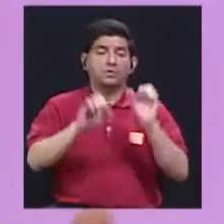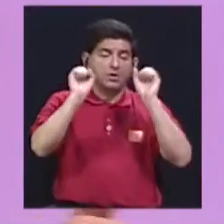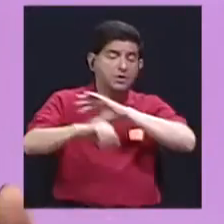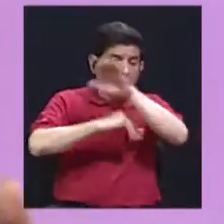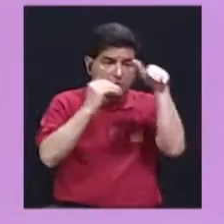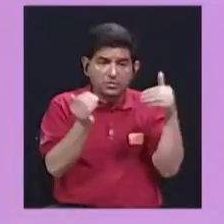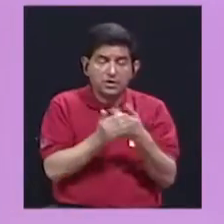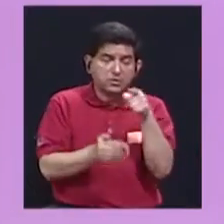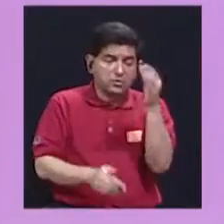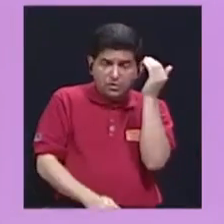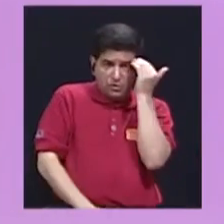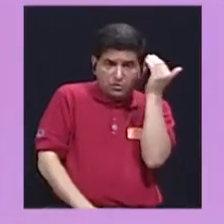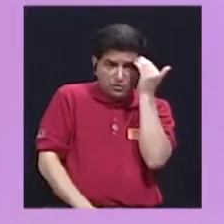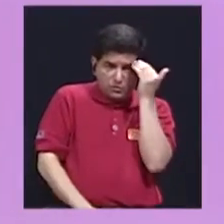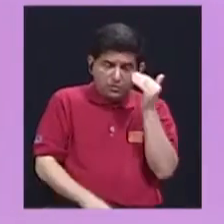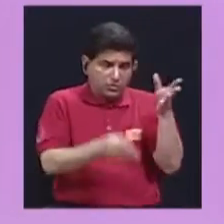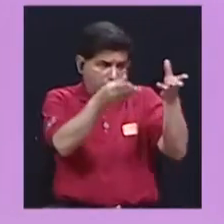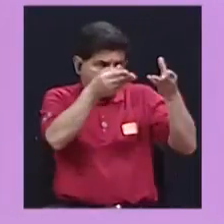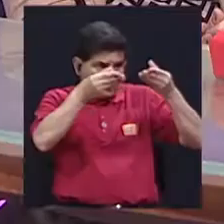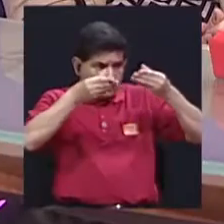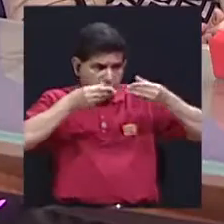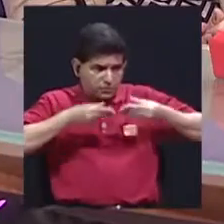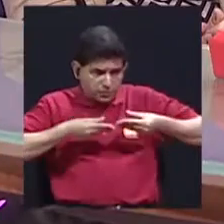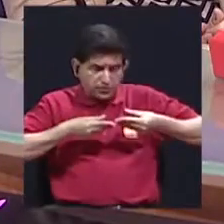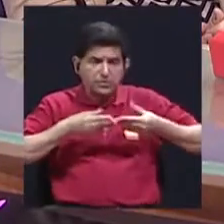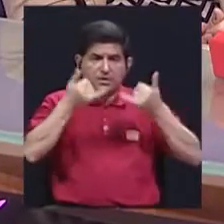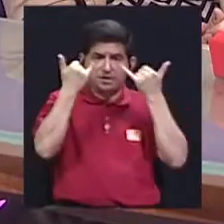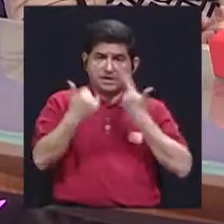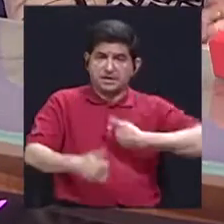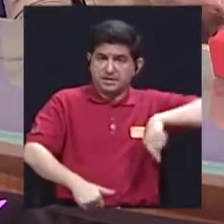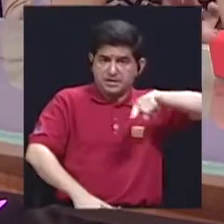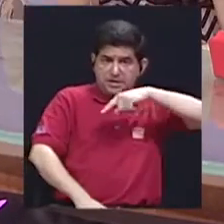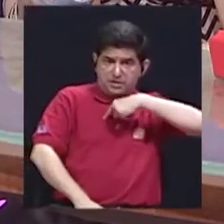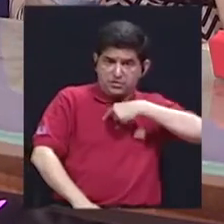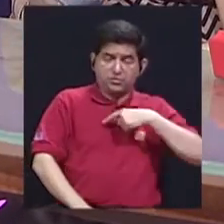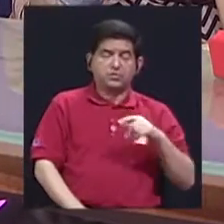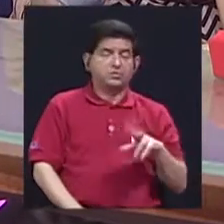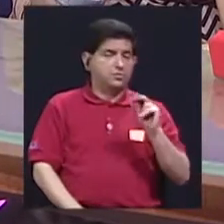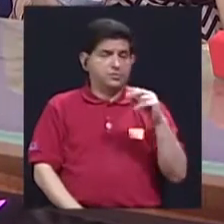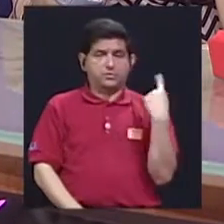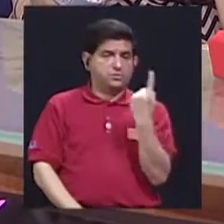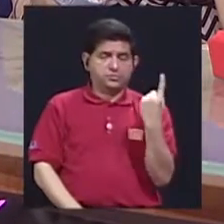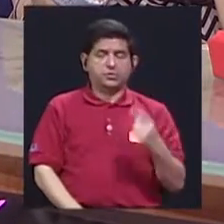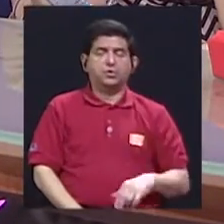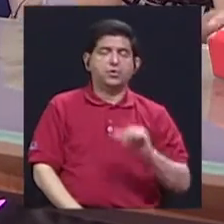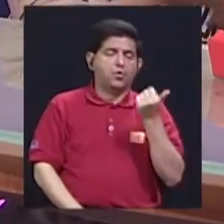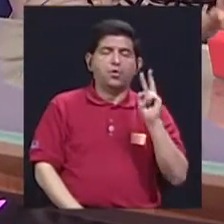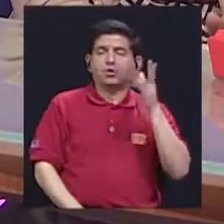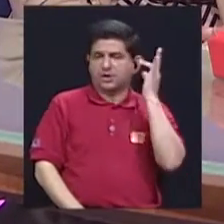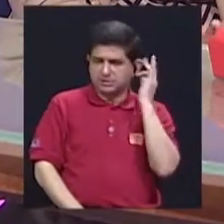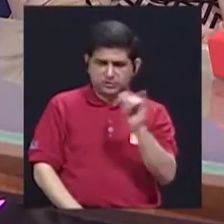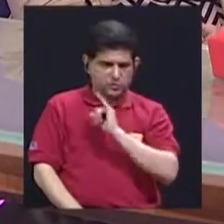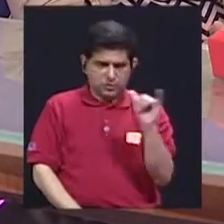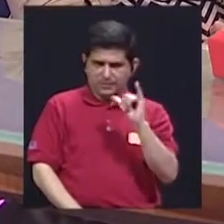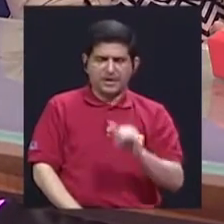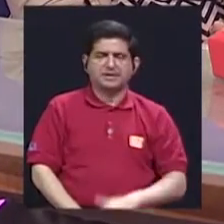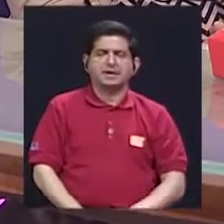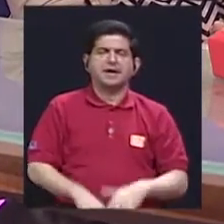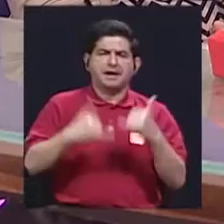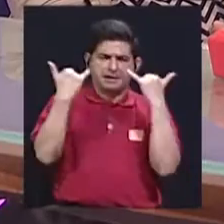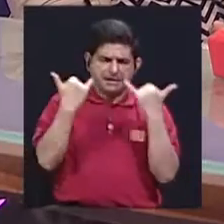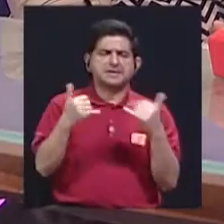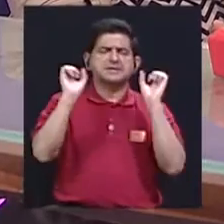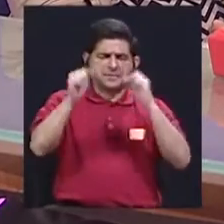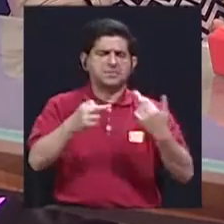todo este conocimiento que estamos adquiriendo que ellas no sólo mi persona sino que hay otras compañeras que igual se